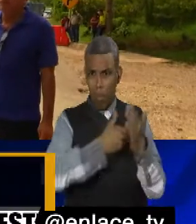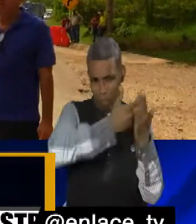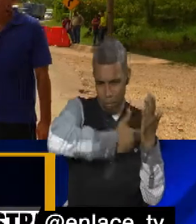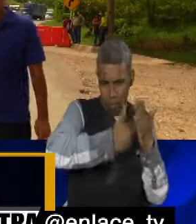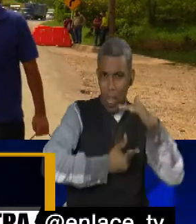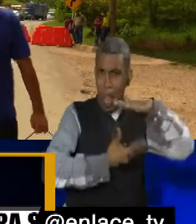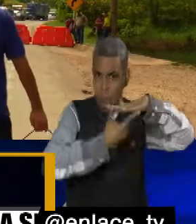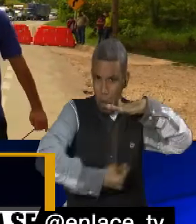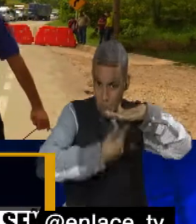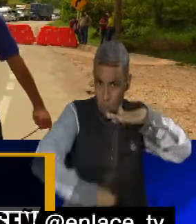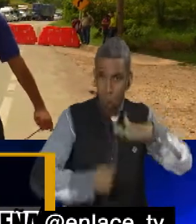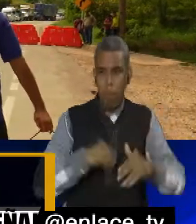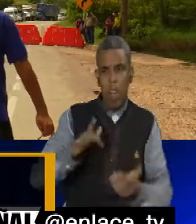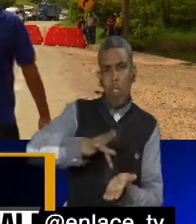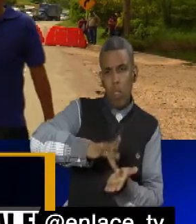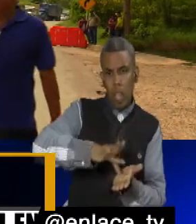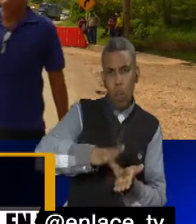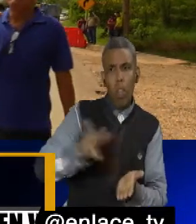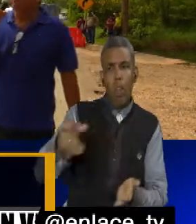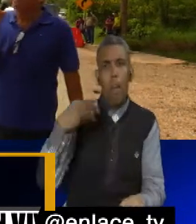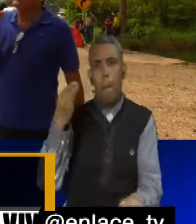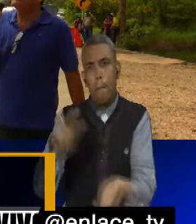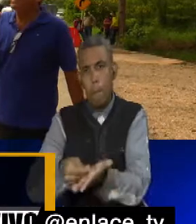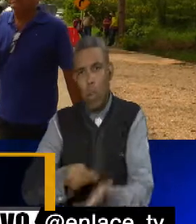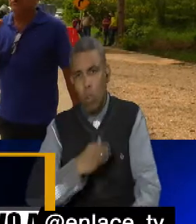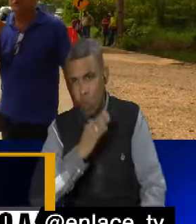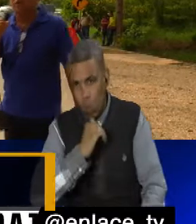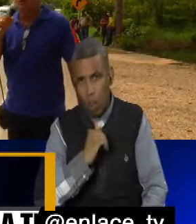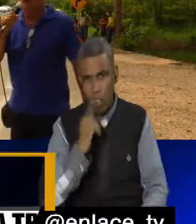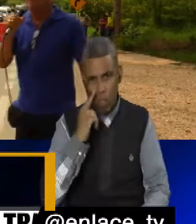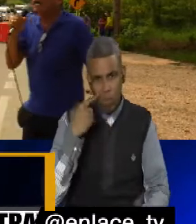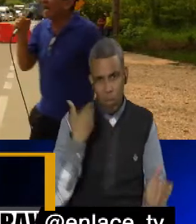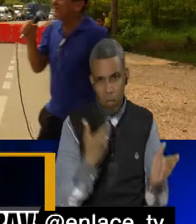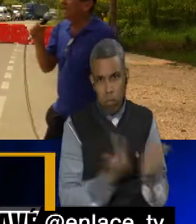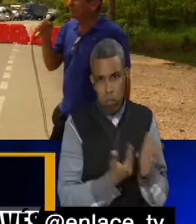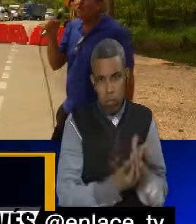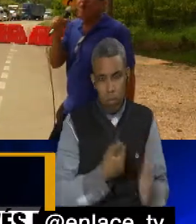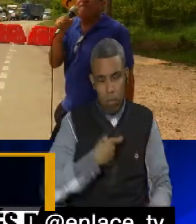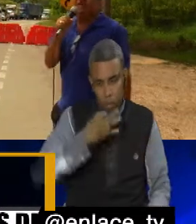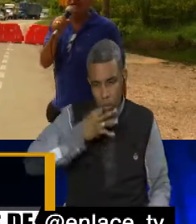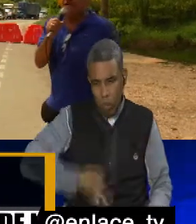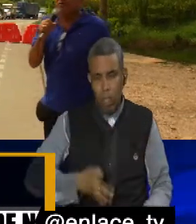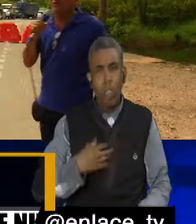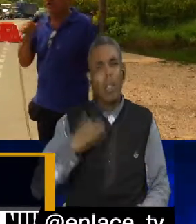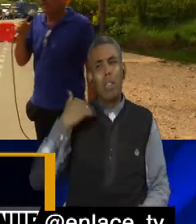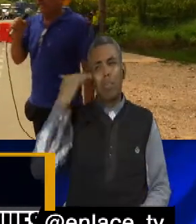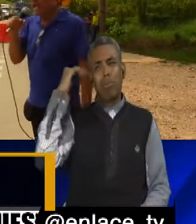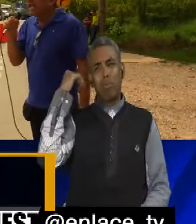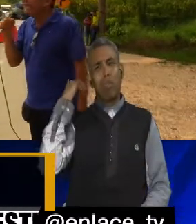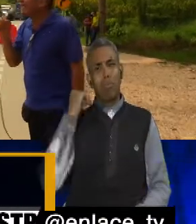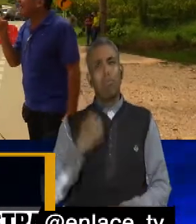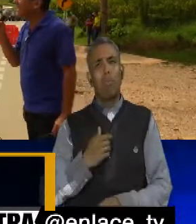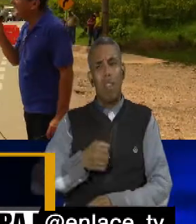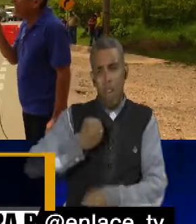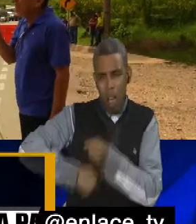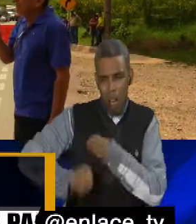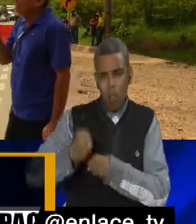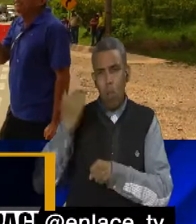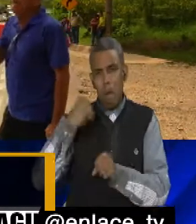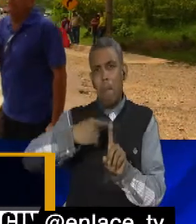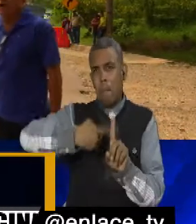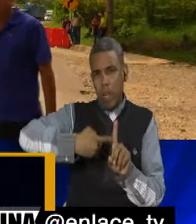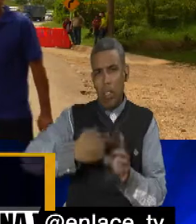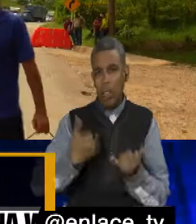de estas deudas pendientes. Y este problema ya lo habíamos advertido en la Cámara de Comercio desde hace varios meses y